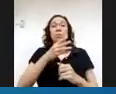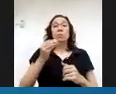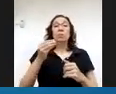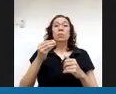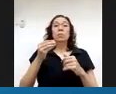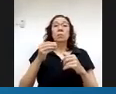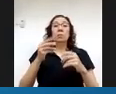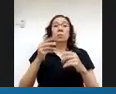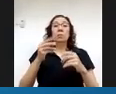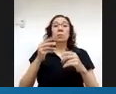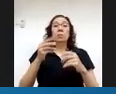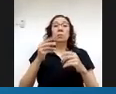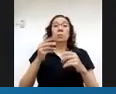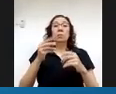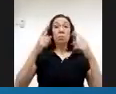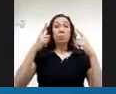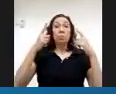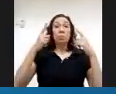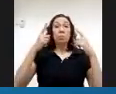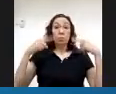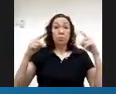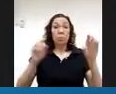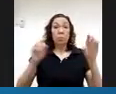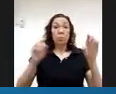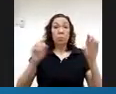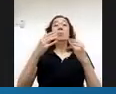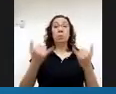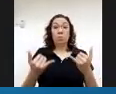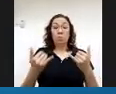ha logrado hacer hasta este momento.